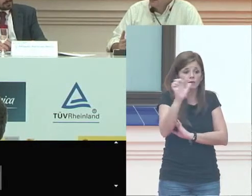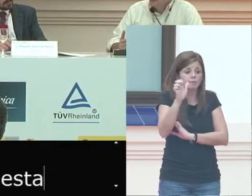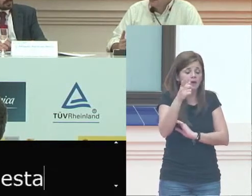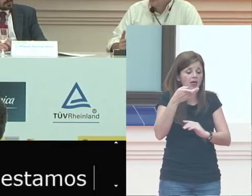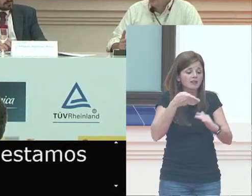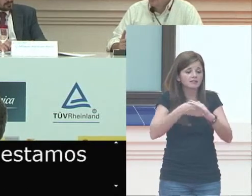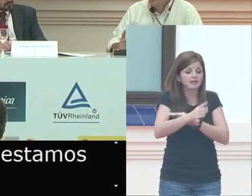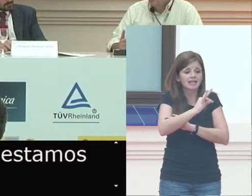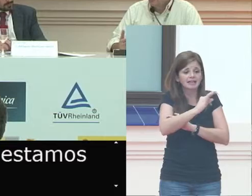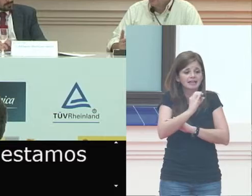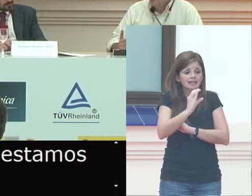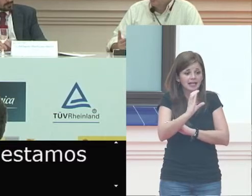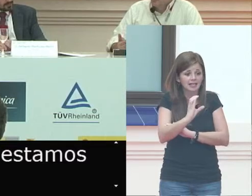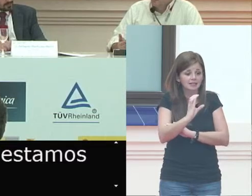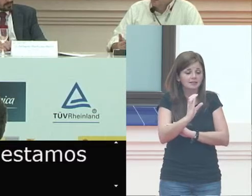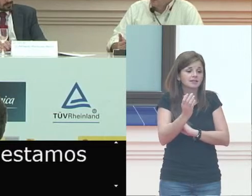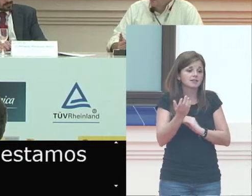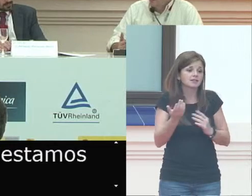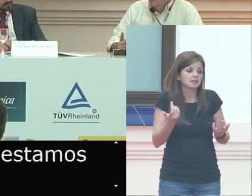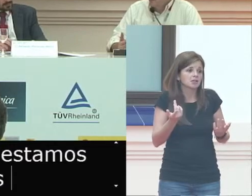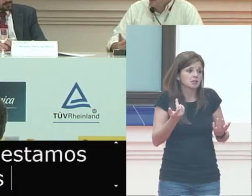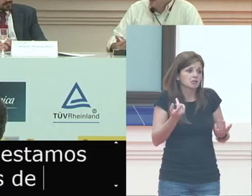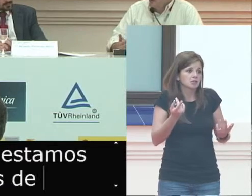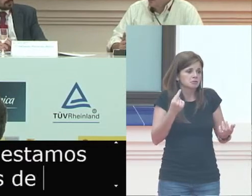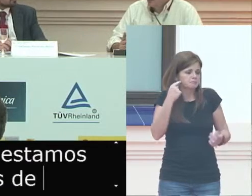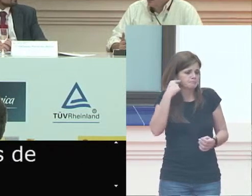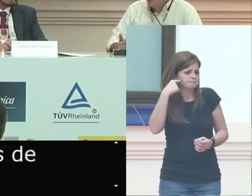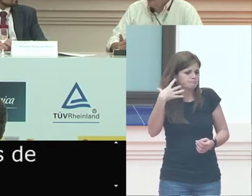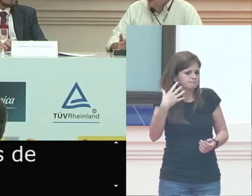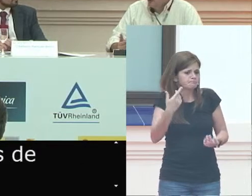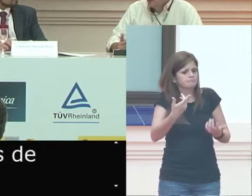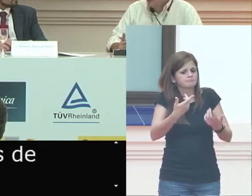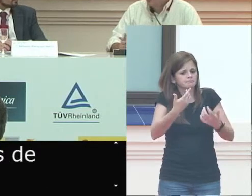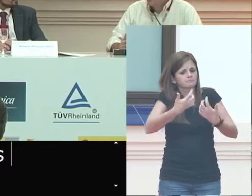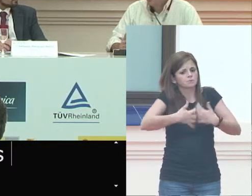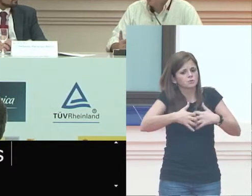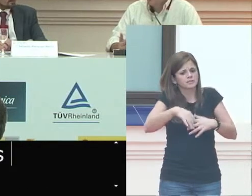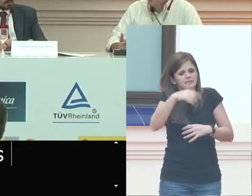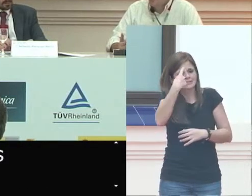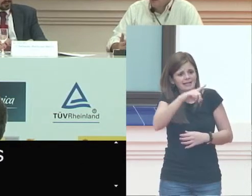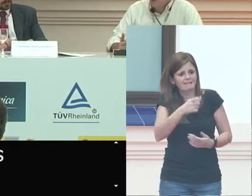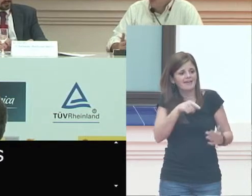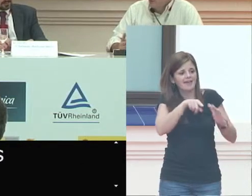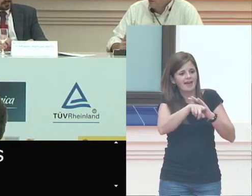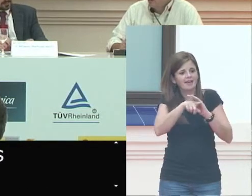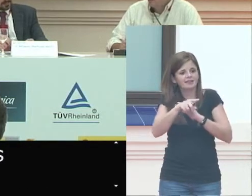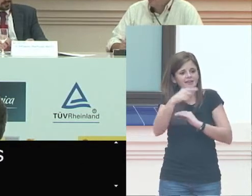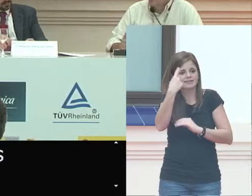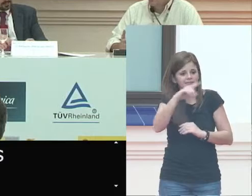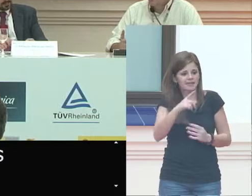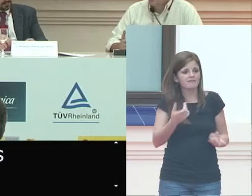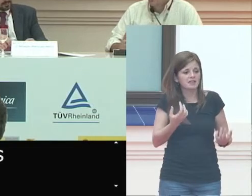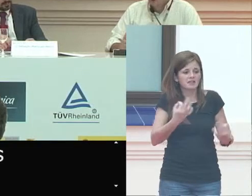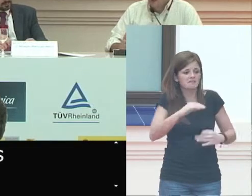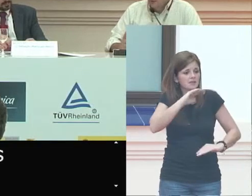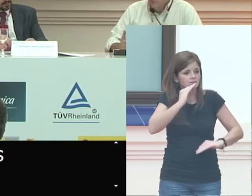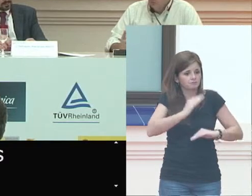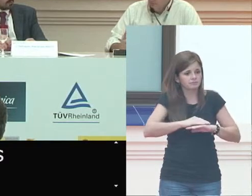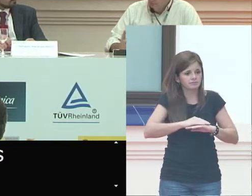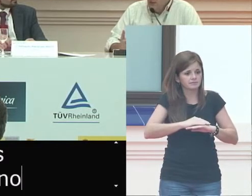accesibilidad TIC es notoriamente conocida por la industria y por los agentes y va a ser de obligado cumplimiento y por lo